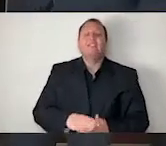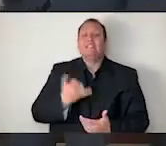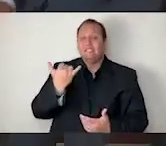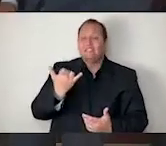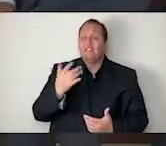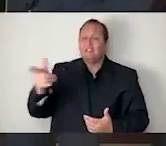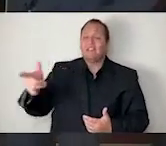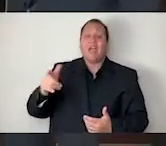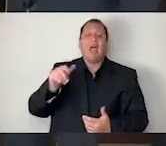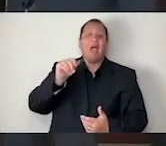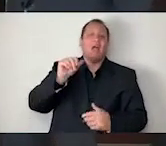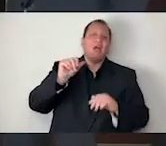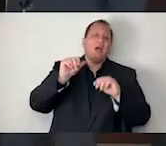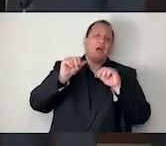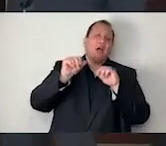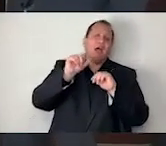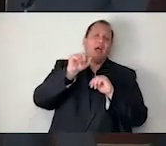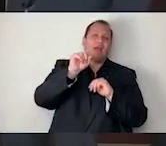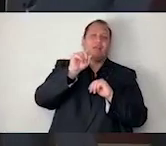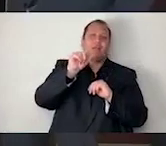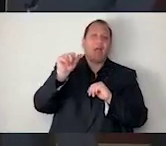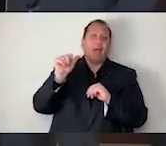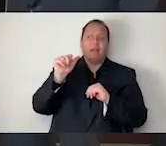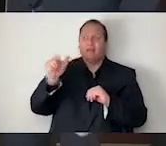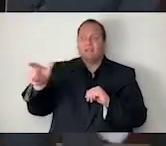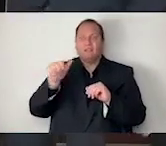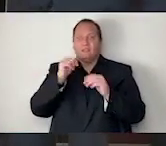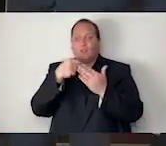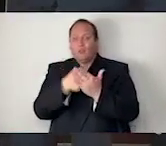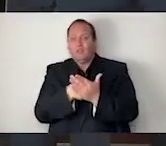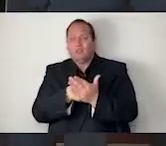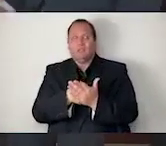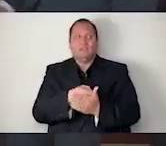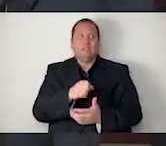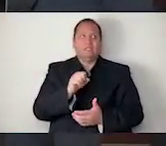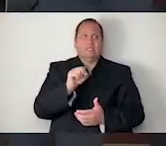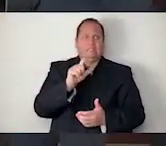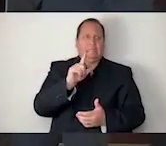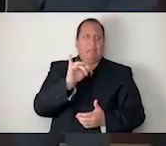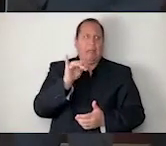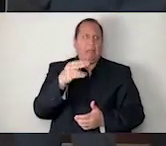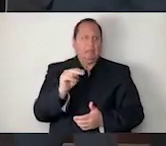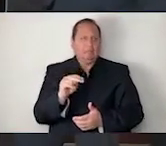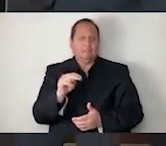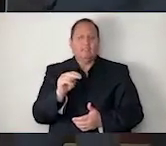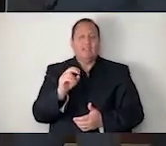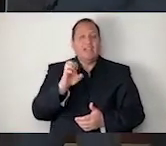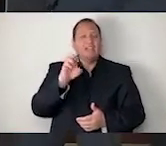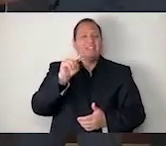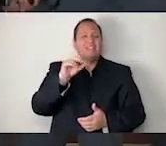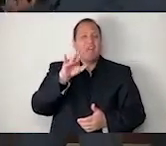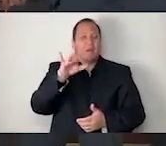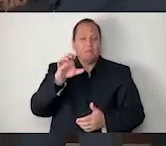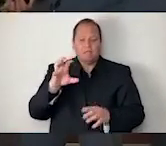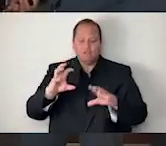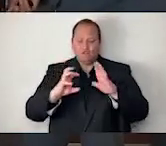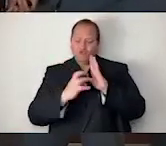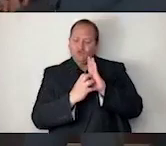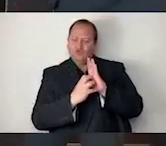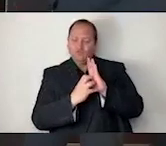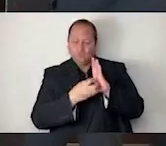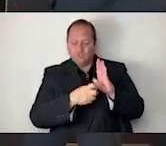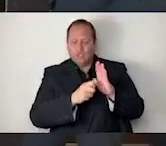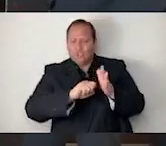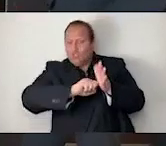una sociedad anónima pues en español no es line así se pronuncia de méxico pensando y fabricación de chapas cerraduras